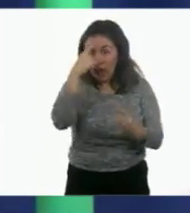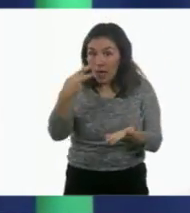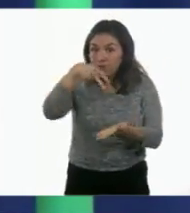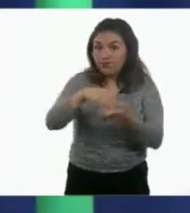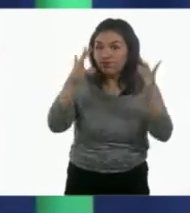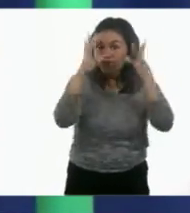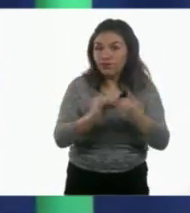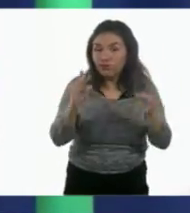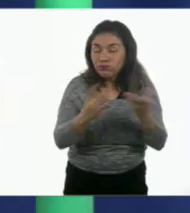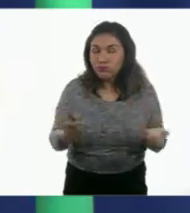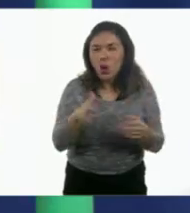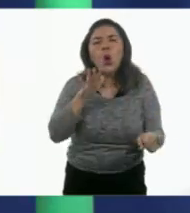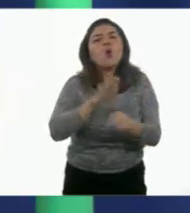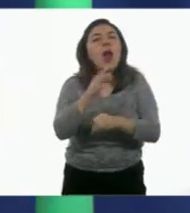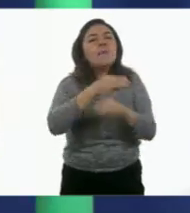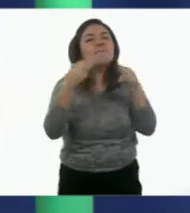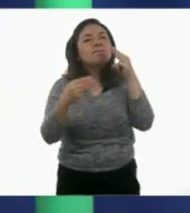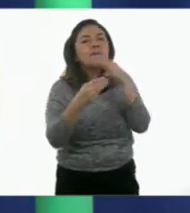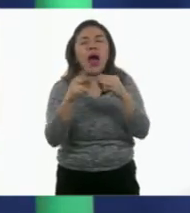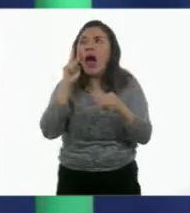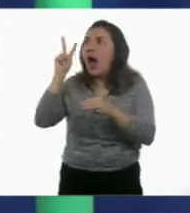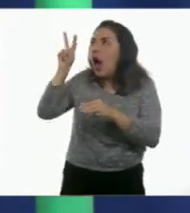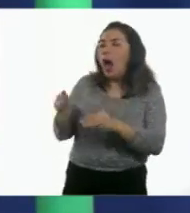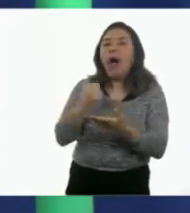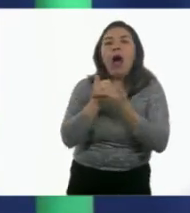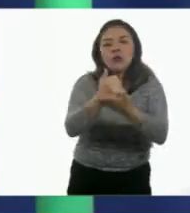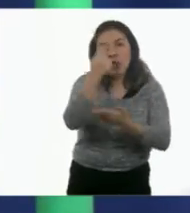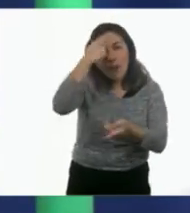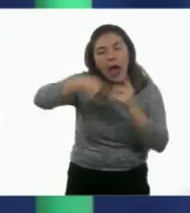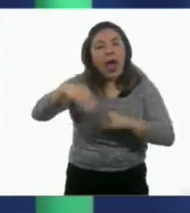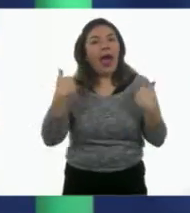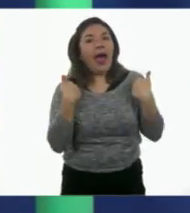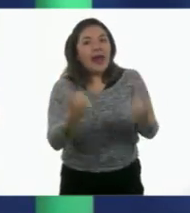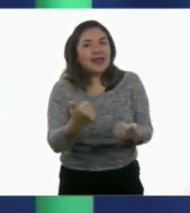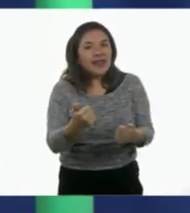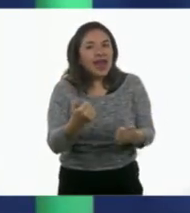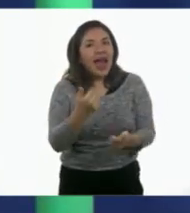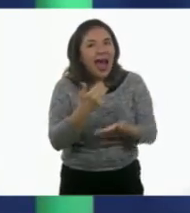¿Qué recurso visual me ayudaría para la exposición?